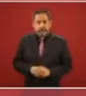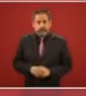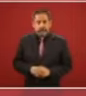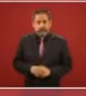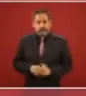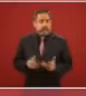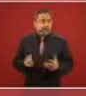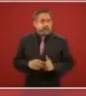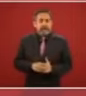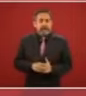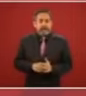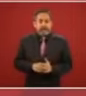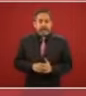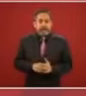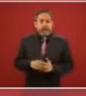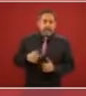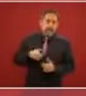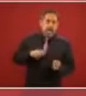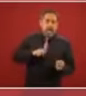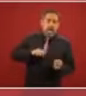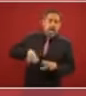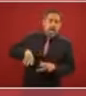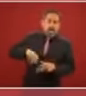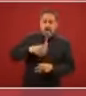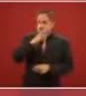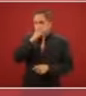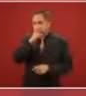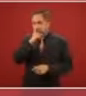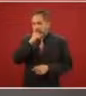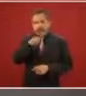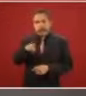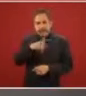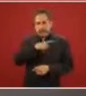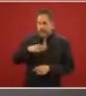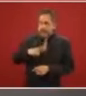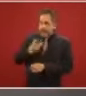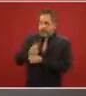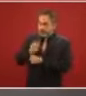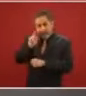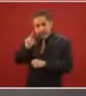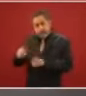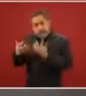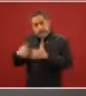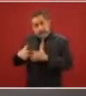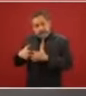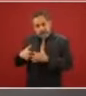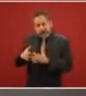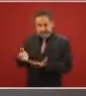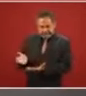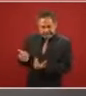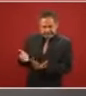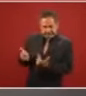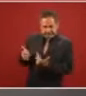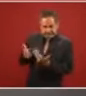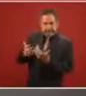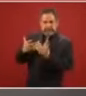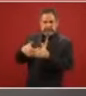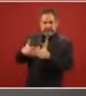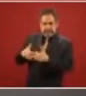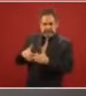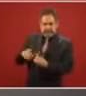ni modo que las dejemos así, entonces las tenemos que echar a andar para